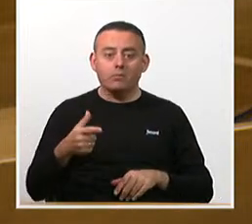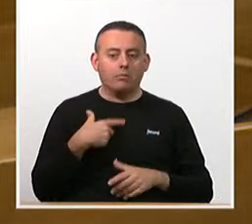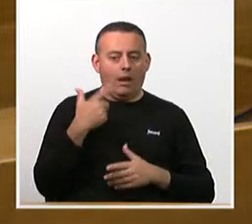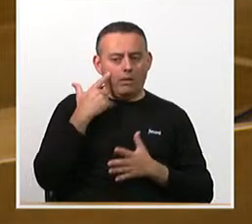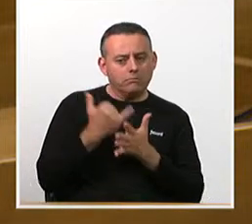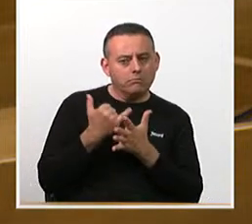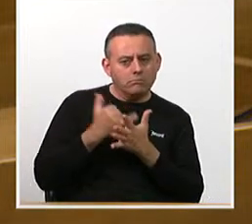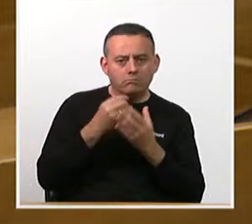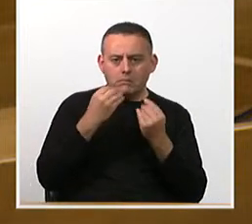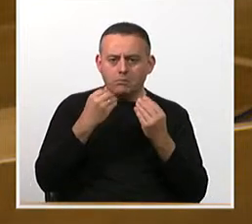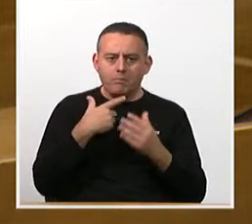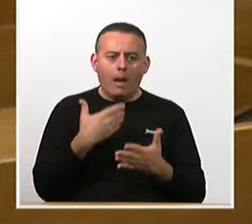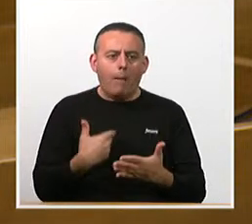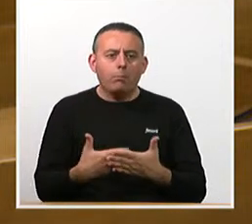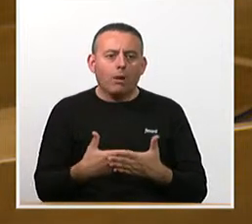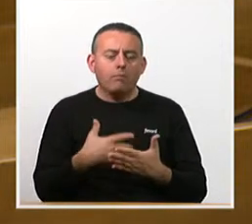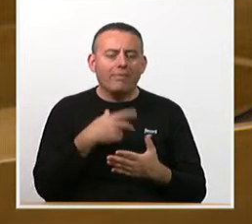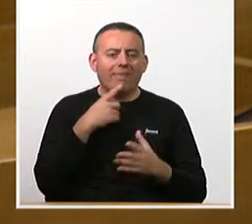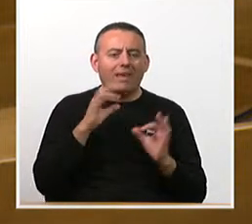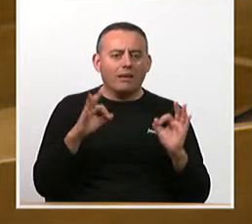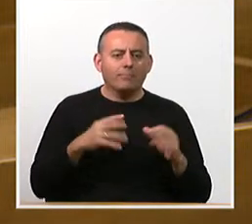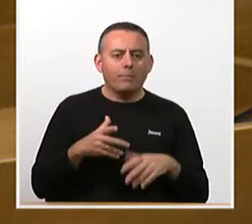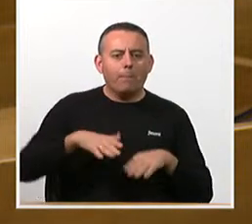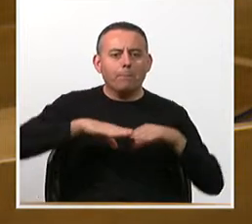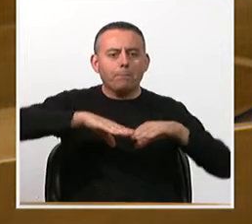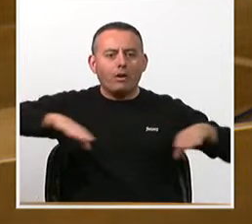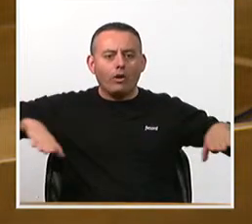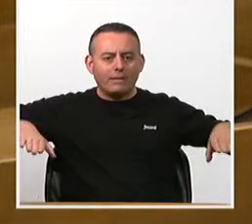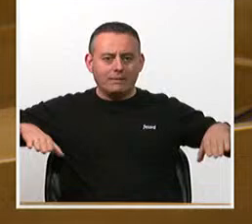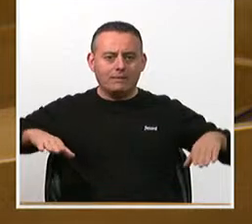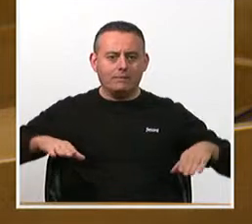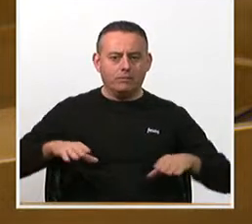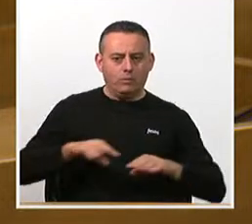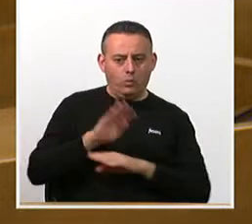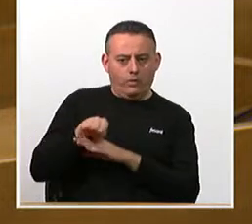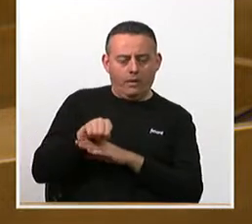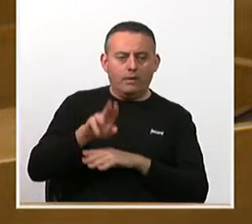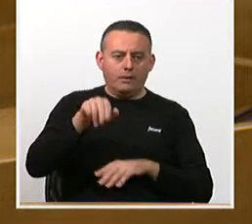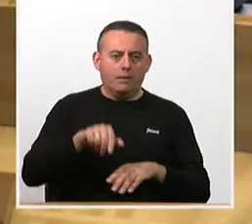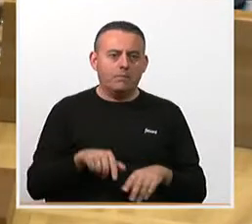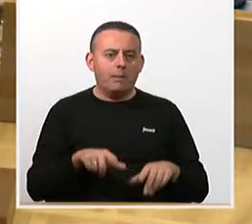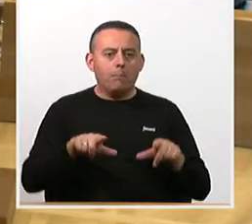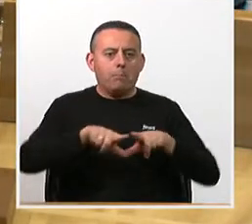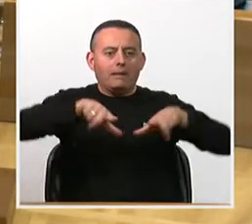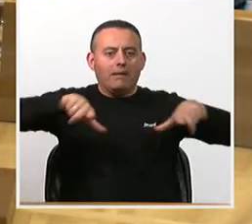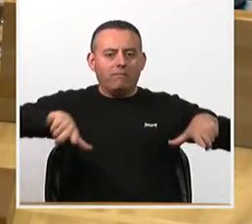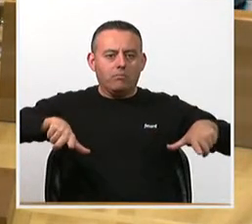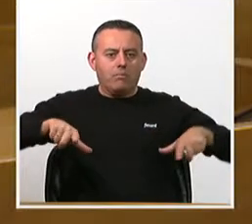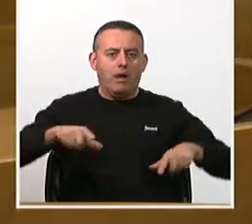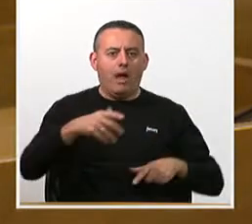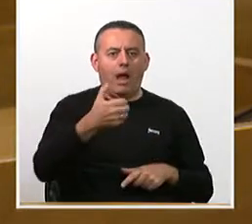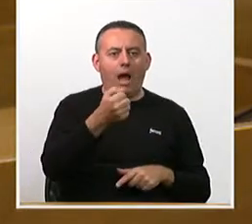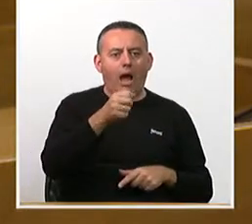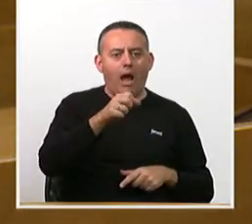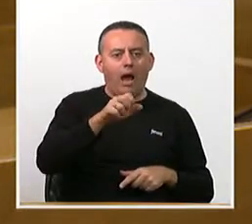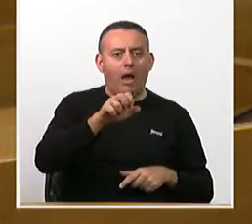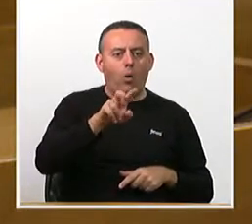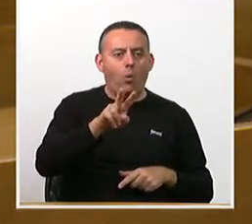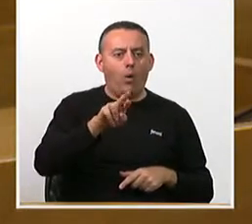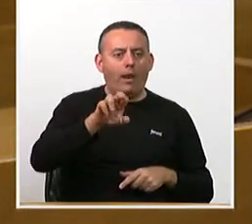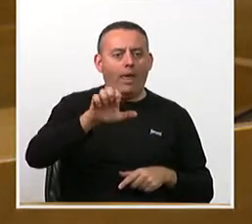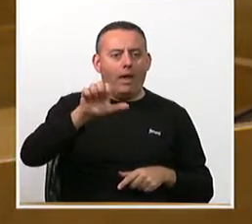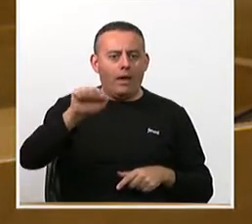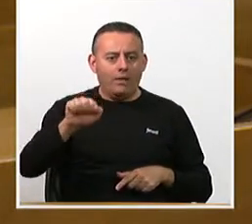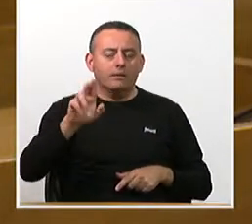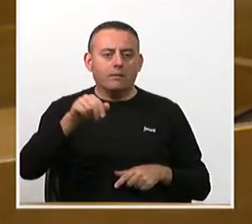preconstituidas y proteger a menores Seguiremos trabajando en la plataforma áurea term consellera sí enseguida proporcionaremos 1900